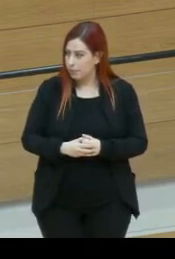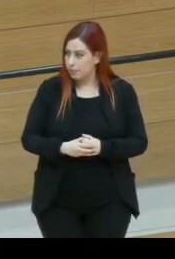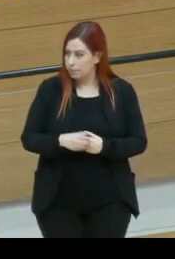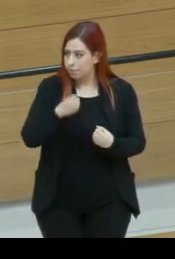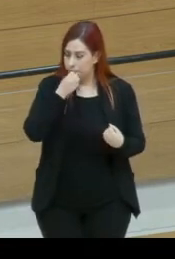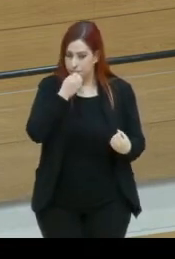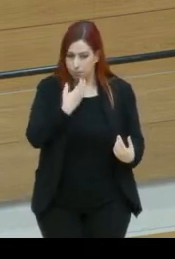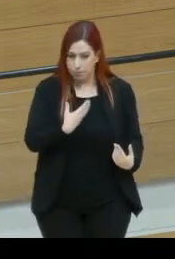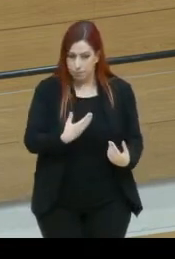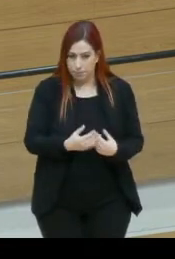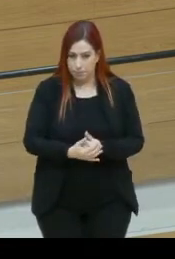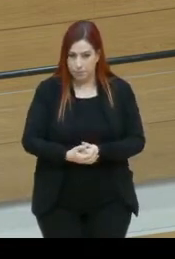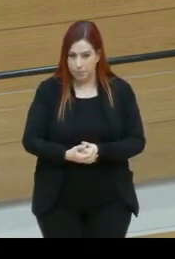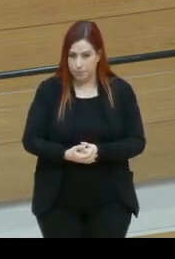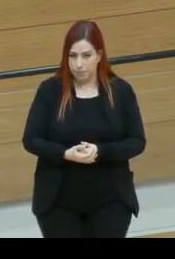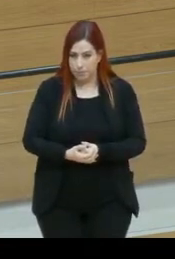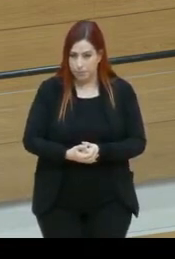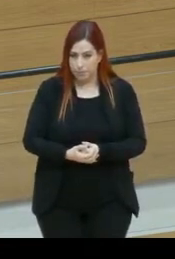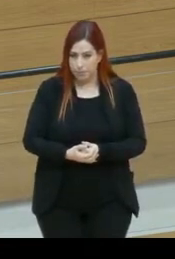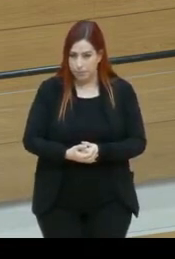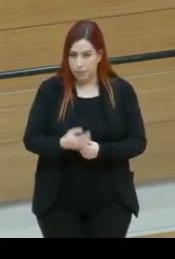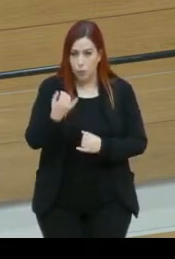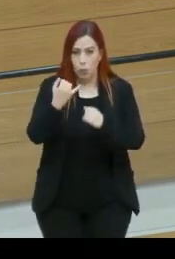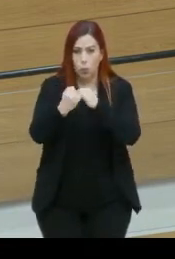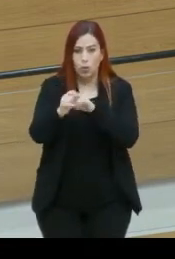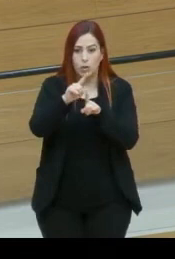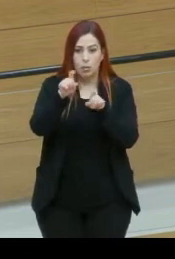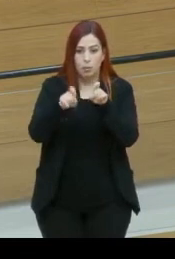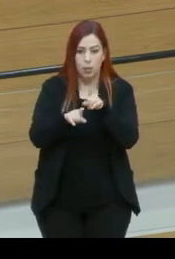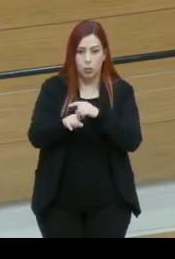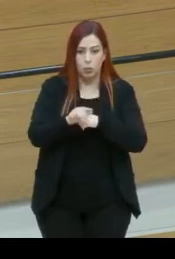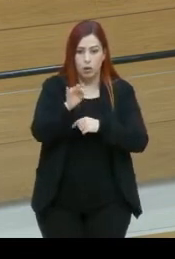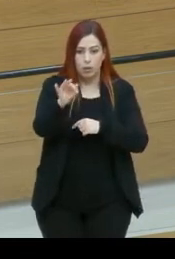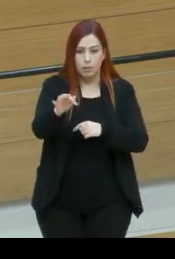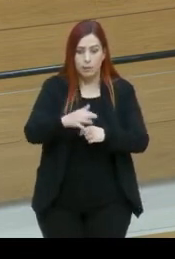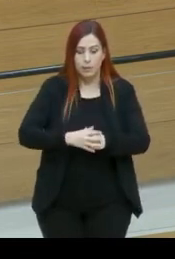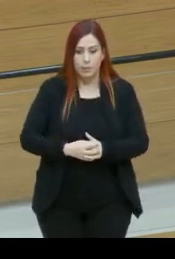Bueno, pues una última pregunta para Gonzalo.